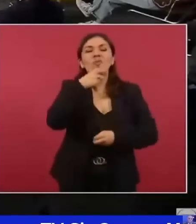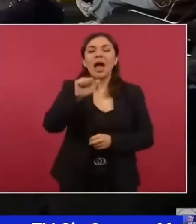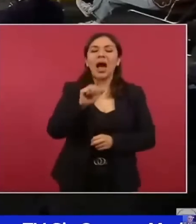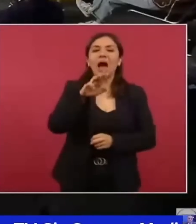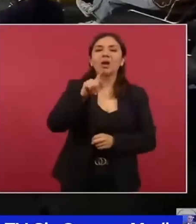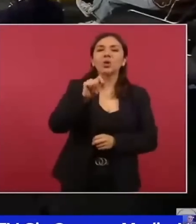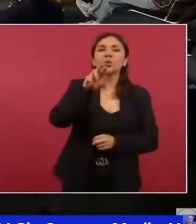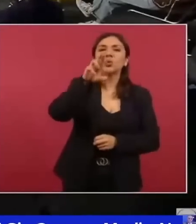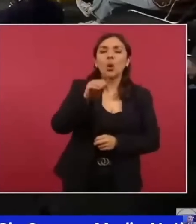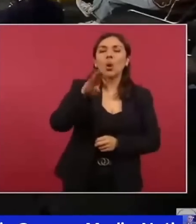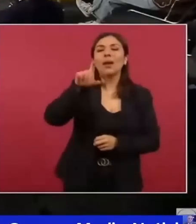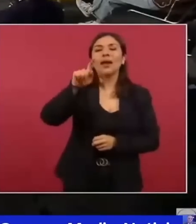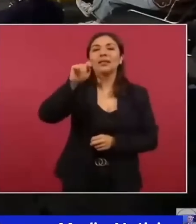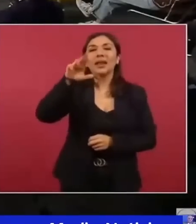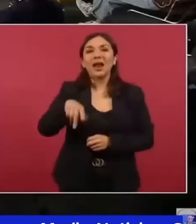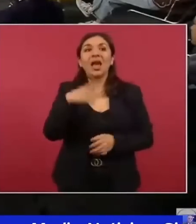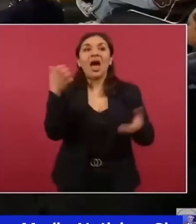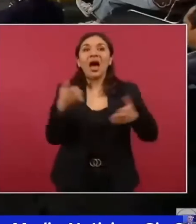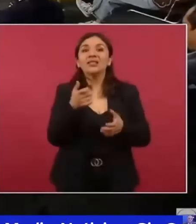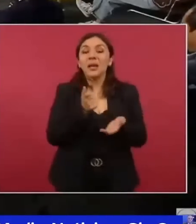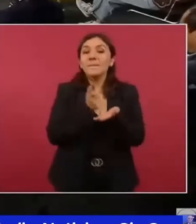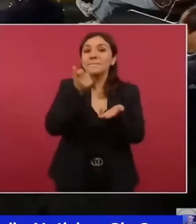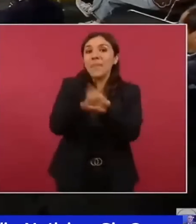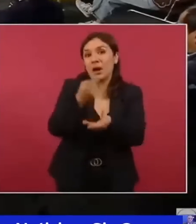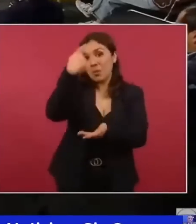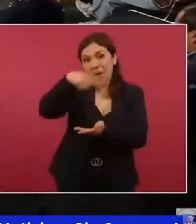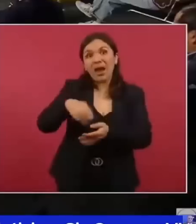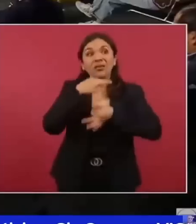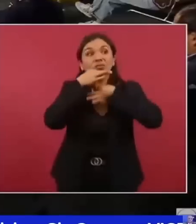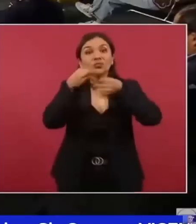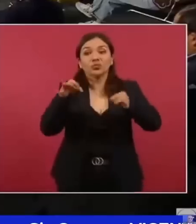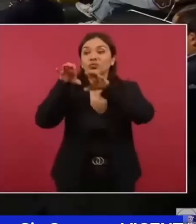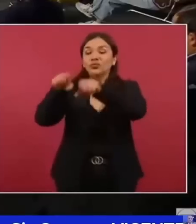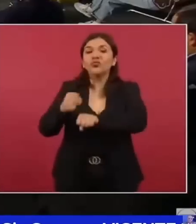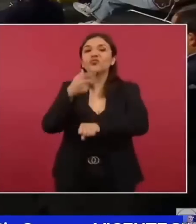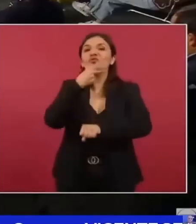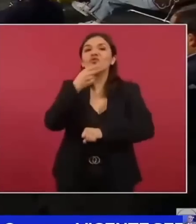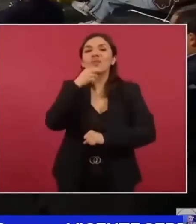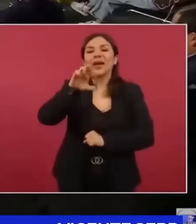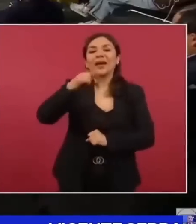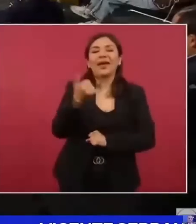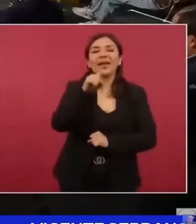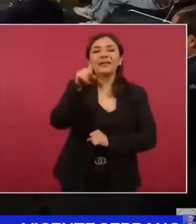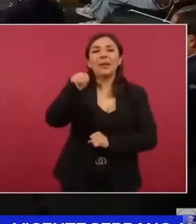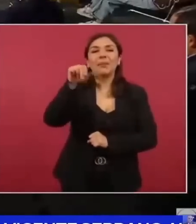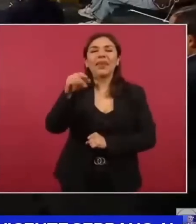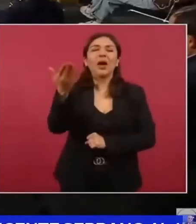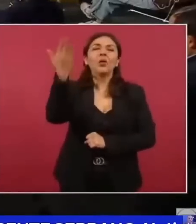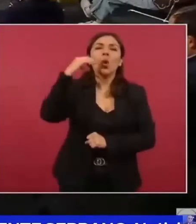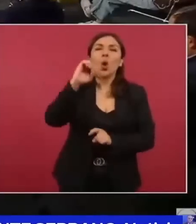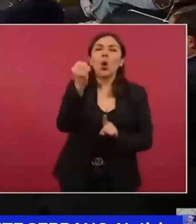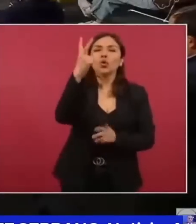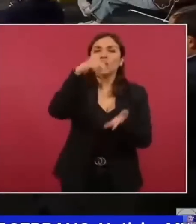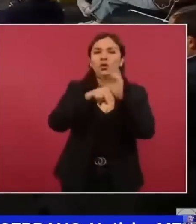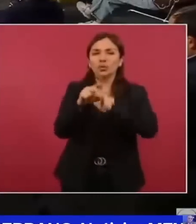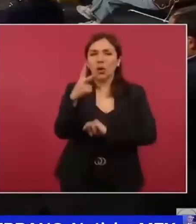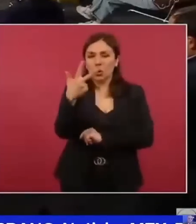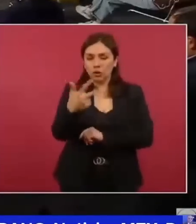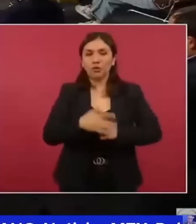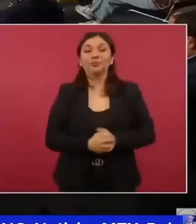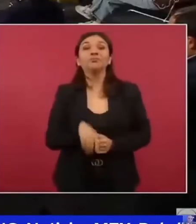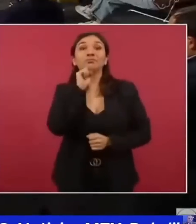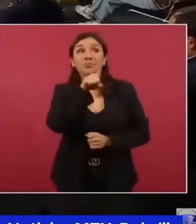a periodistas para que difundieran rápidamente la captura del rey Zambada en octubre de 2008. También dijo